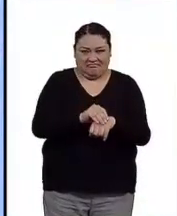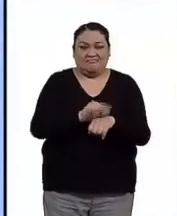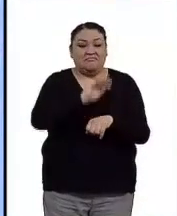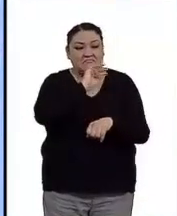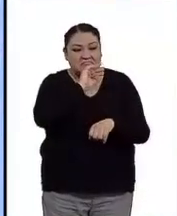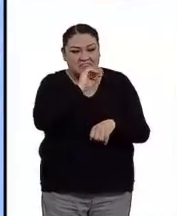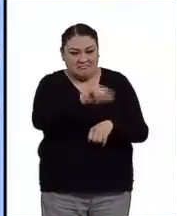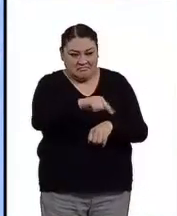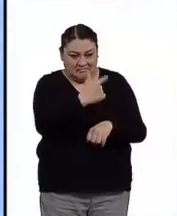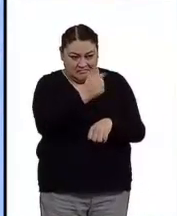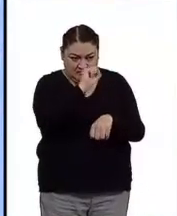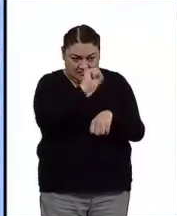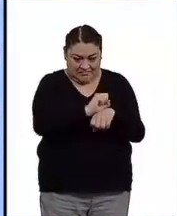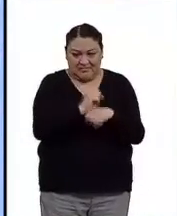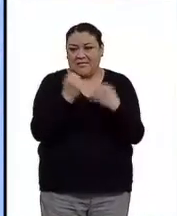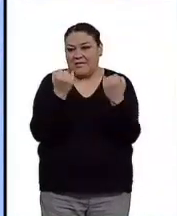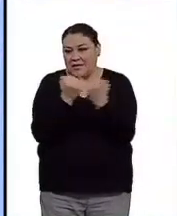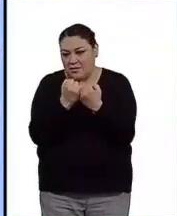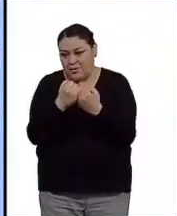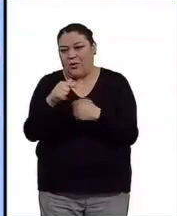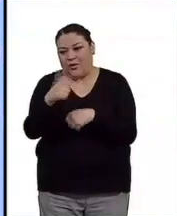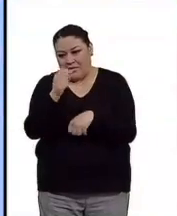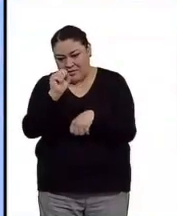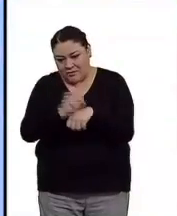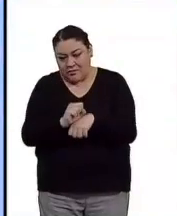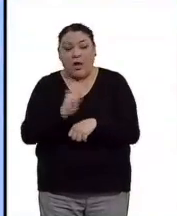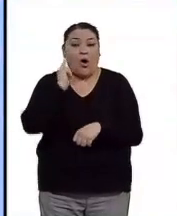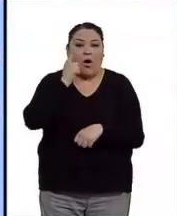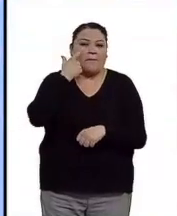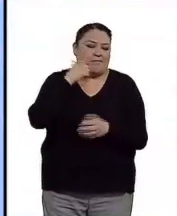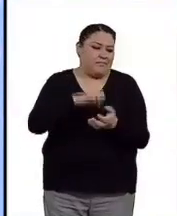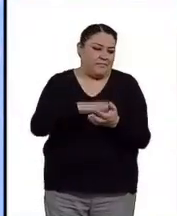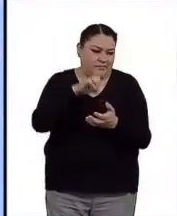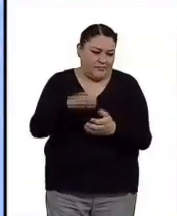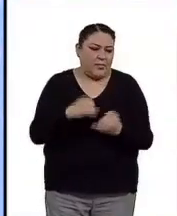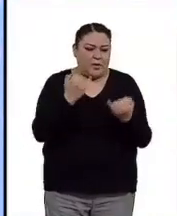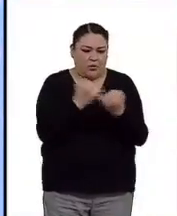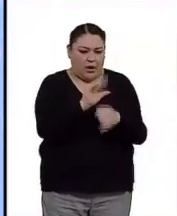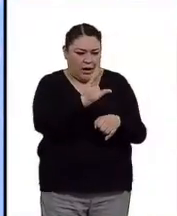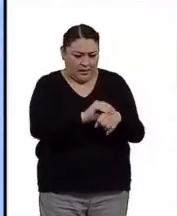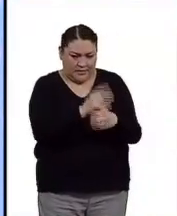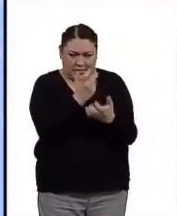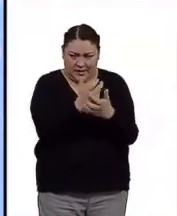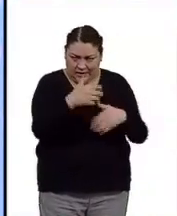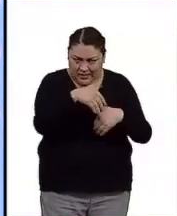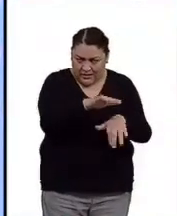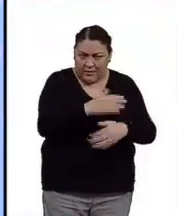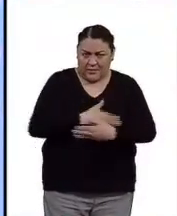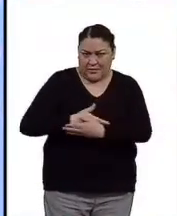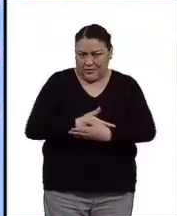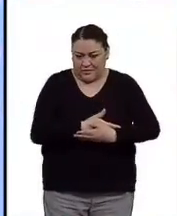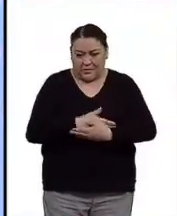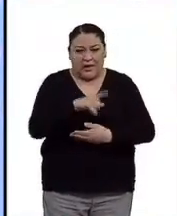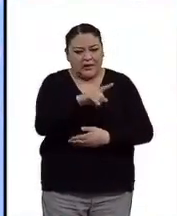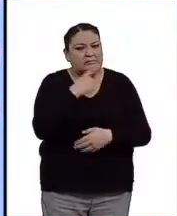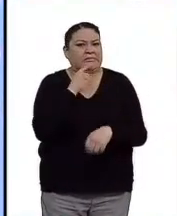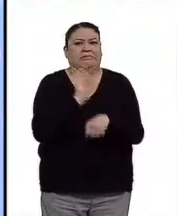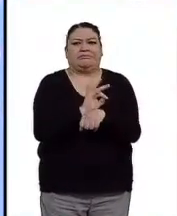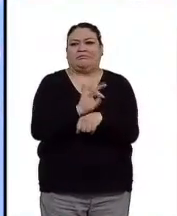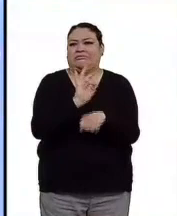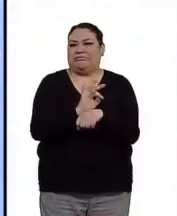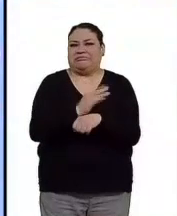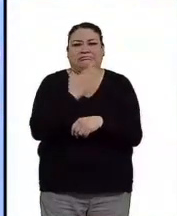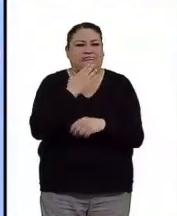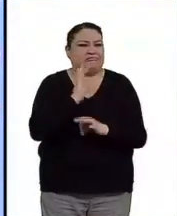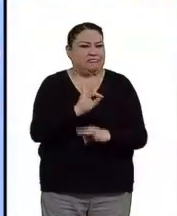las licencias de maternidad. Imagínense una licencia de paternidad igual a la de maternidad, ayudaría enormemente en 2 sentidos. En primer